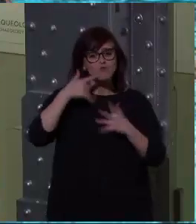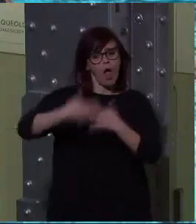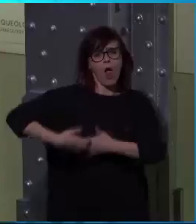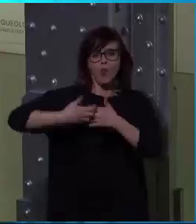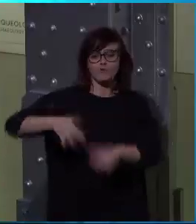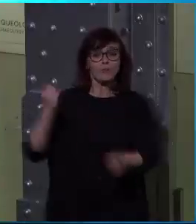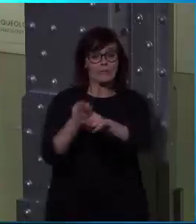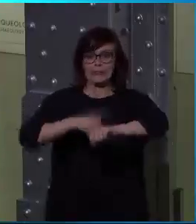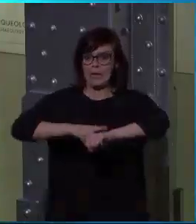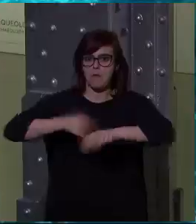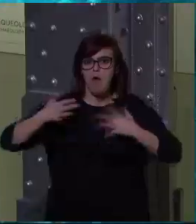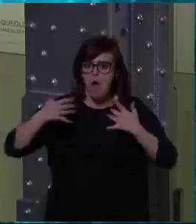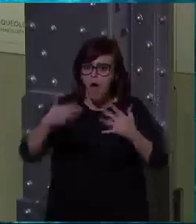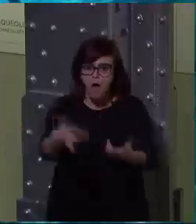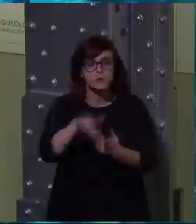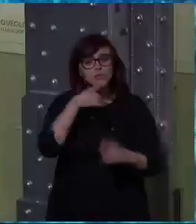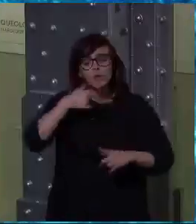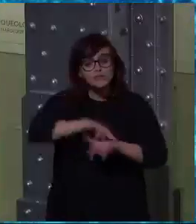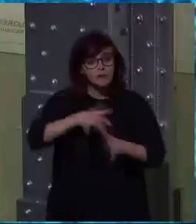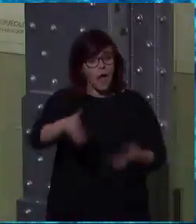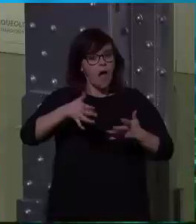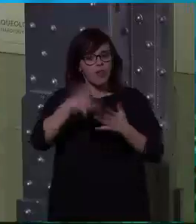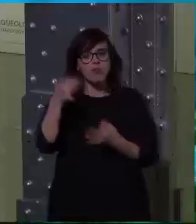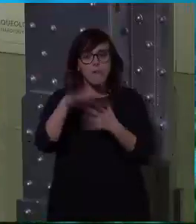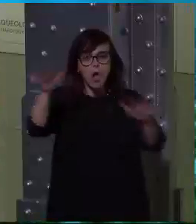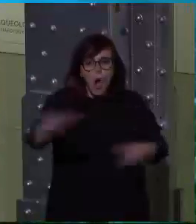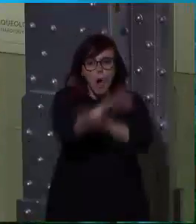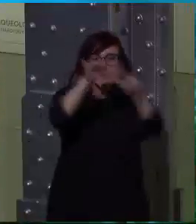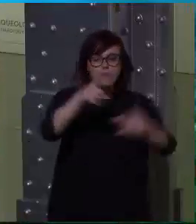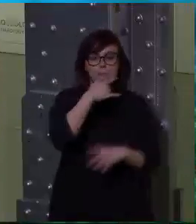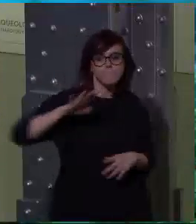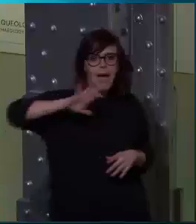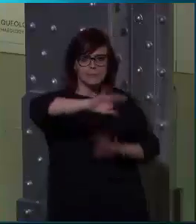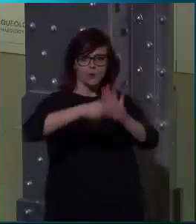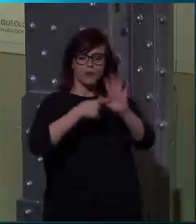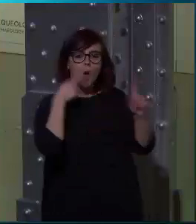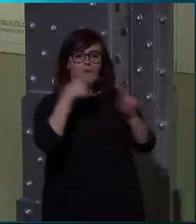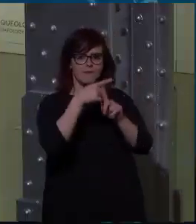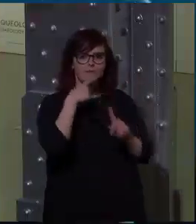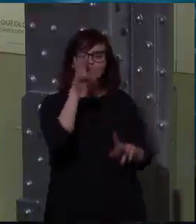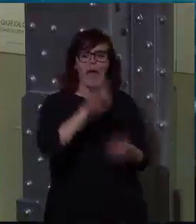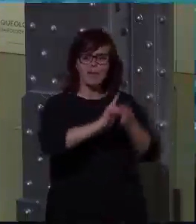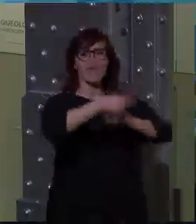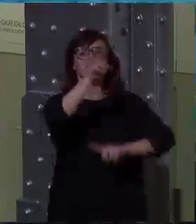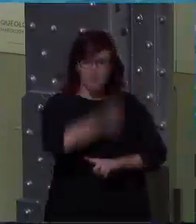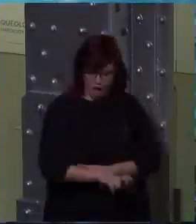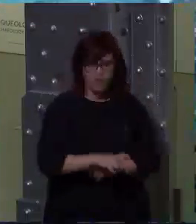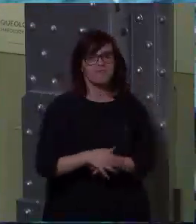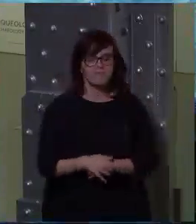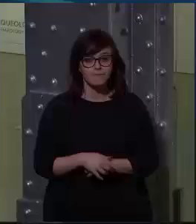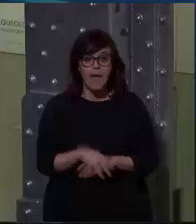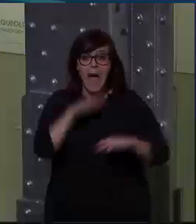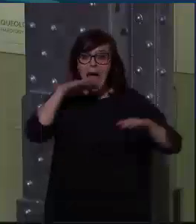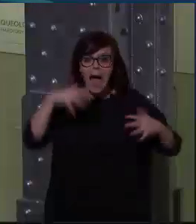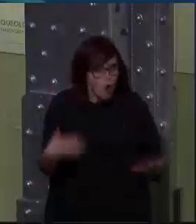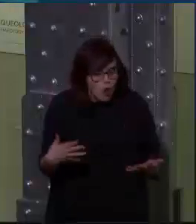batalla contra el tiempo y para ganarla tendremos que convencer a todo un país de que vale la pena cambiar. Pero es ahora